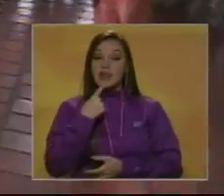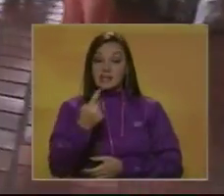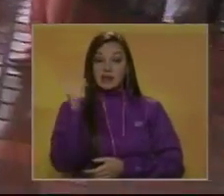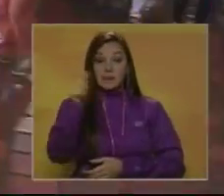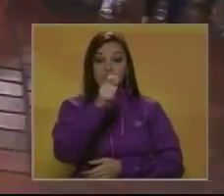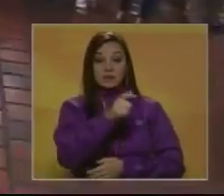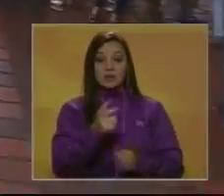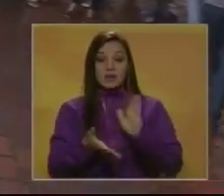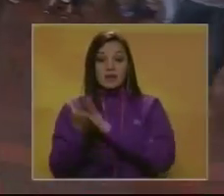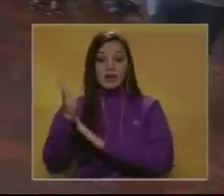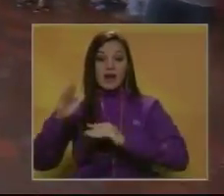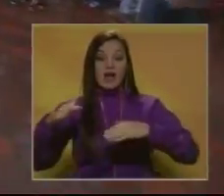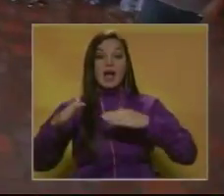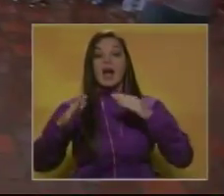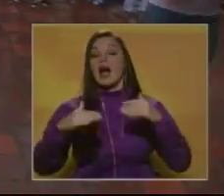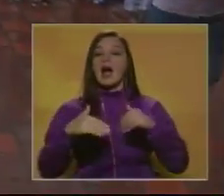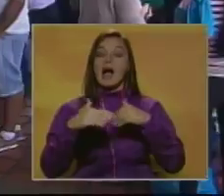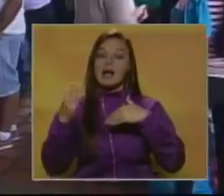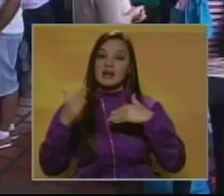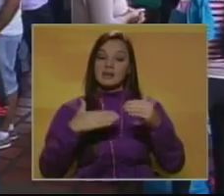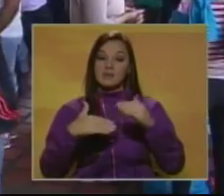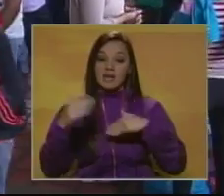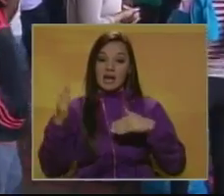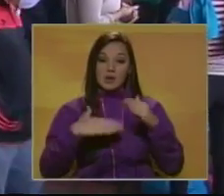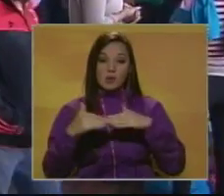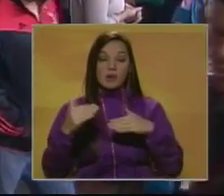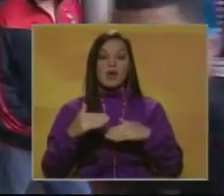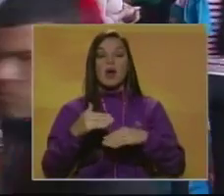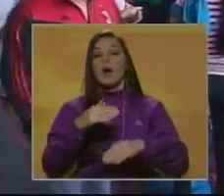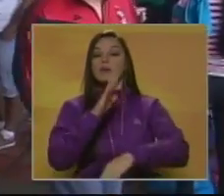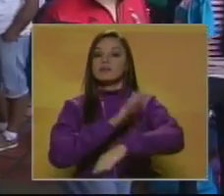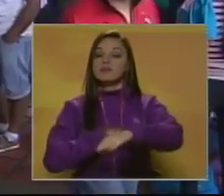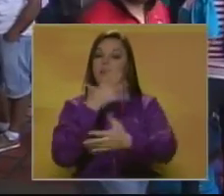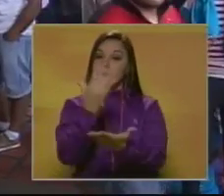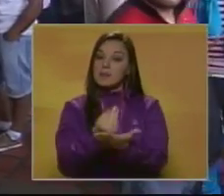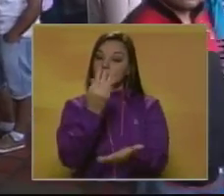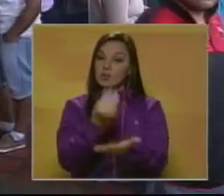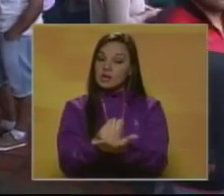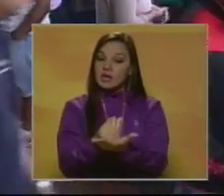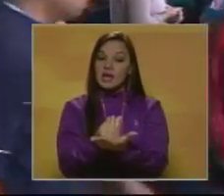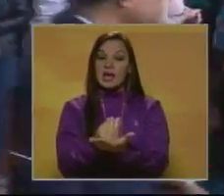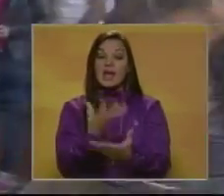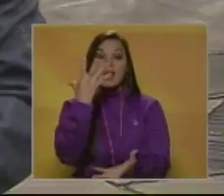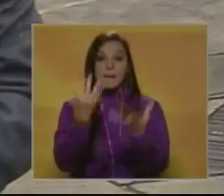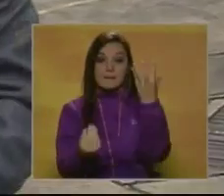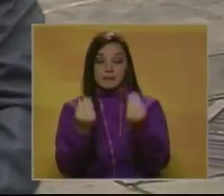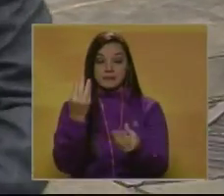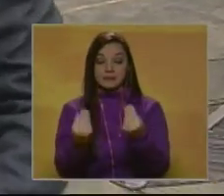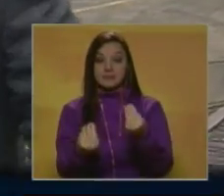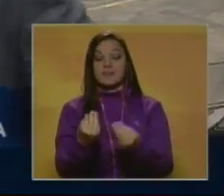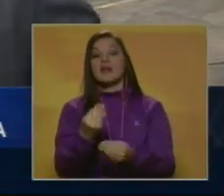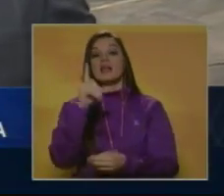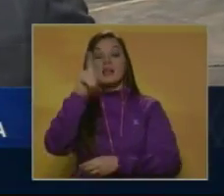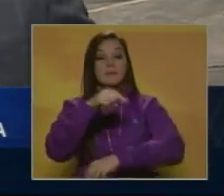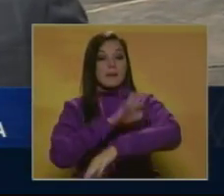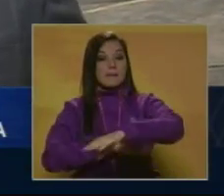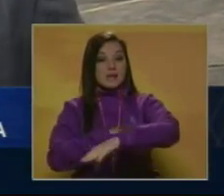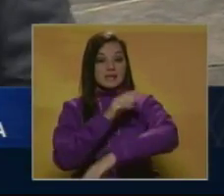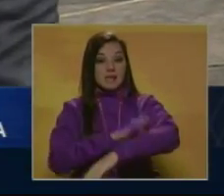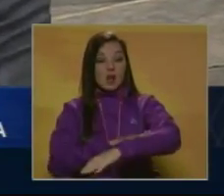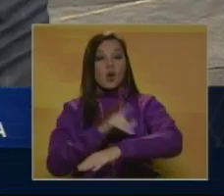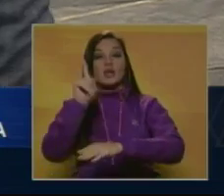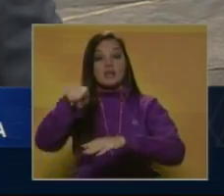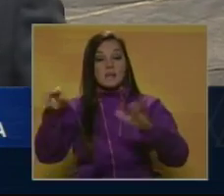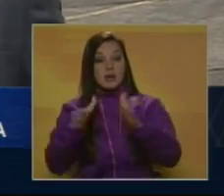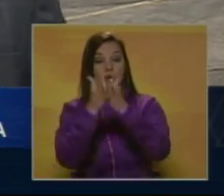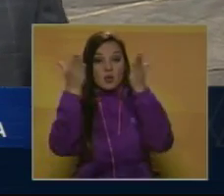país son Carúpano, Maturín, Barcelona y también la ciudad de Cumaná. Mientras que desde aquí del terminal de La Bandera, según